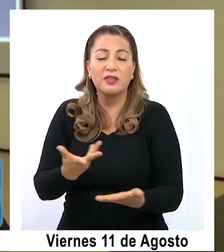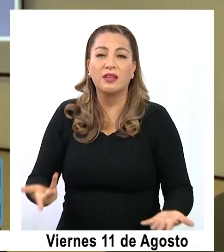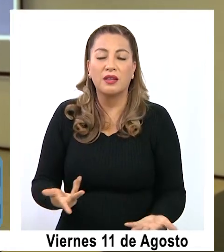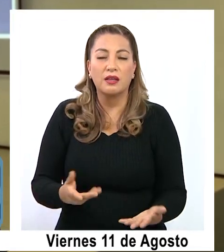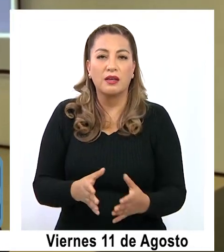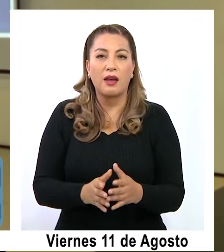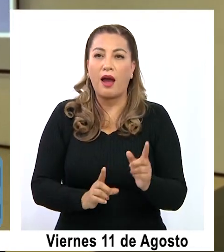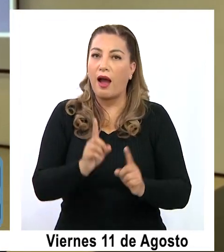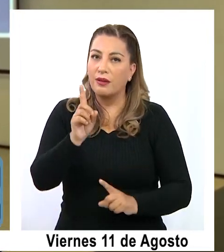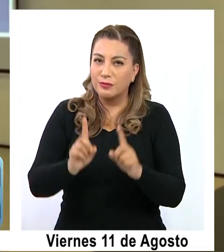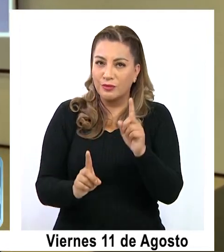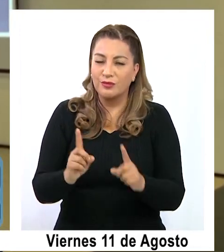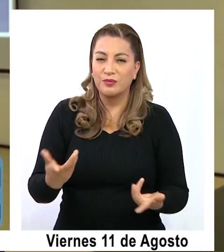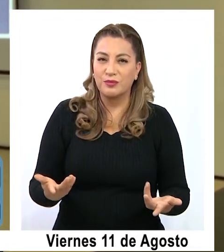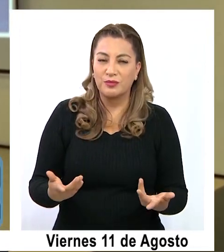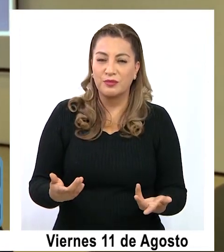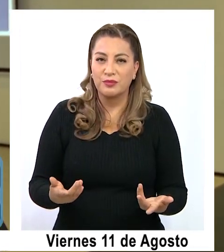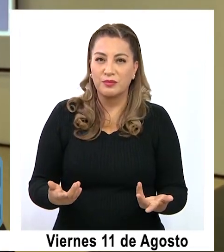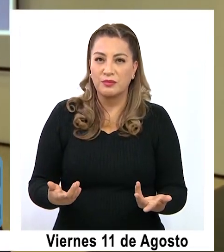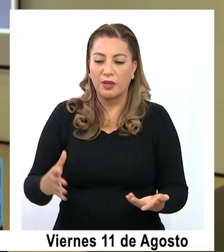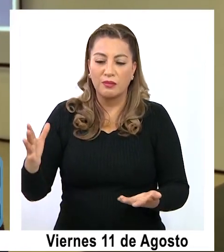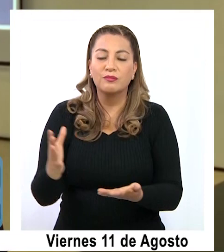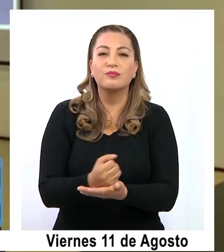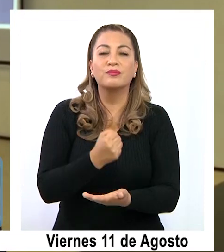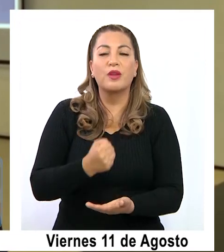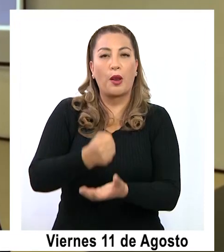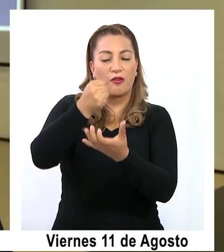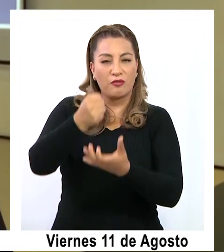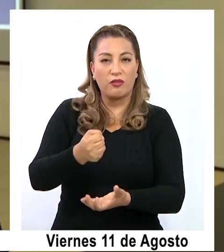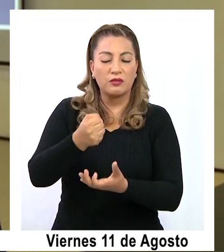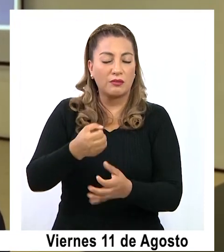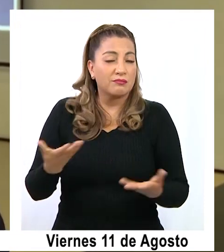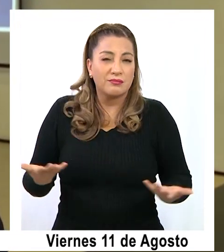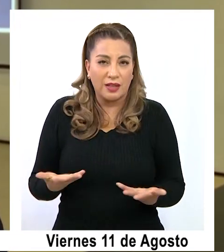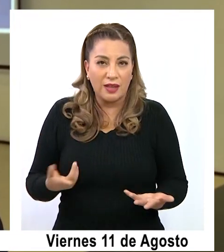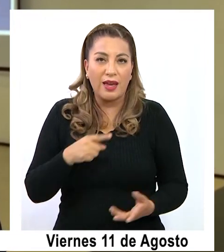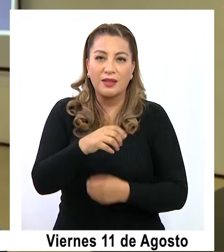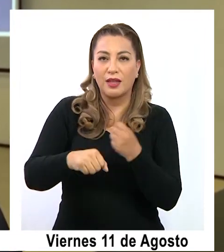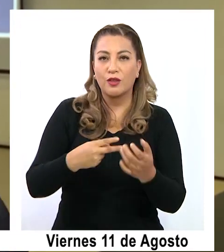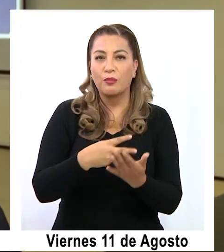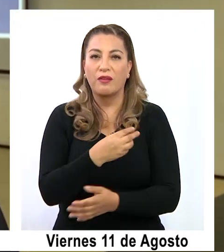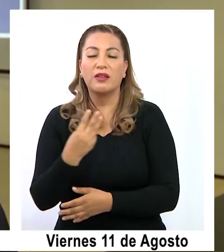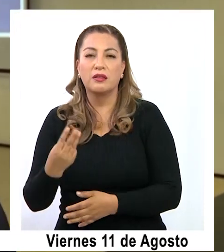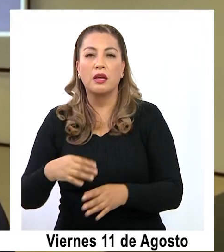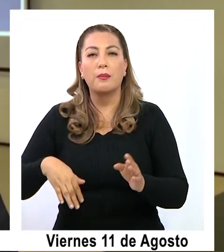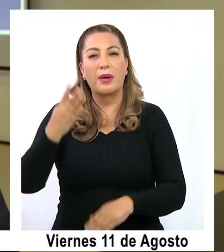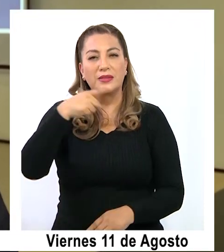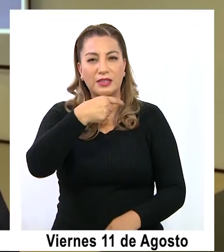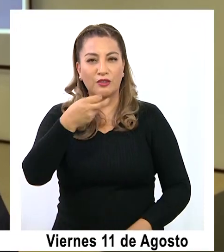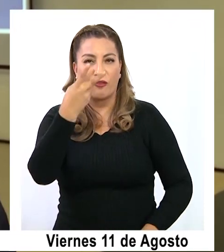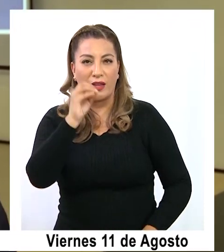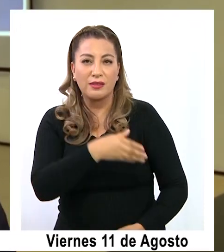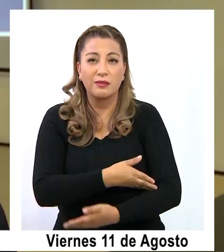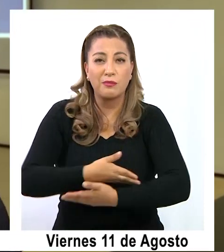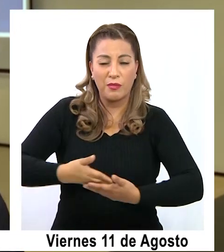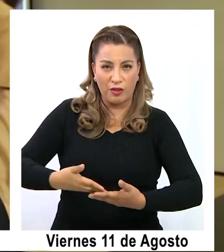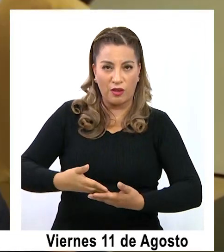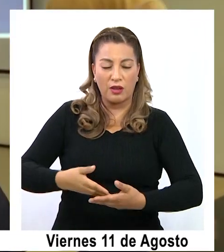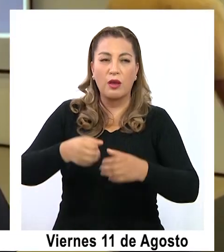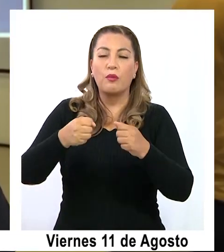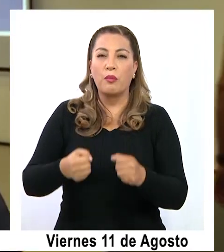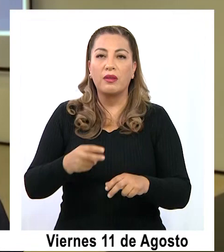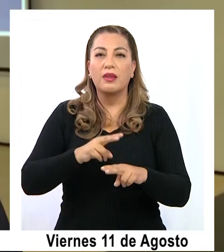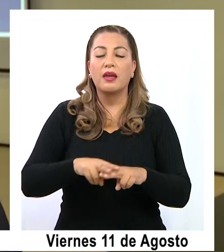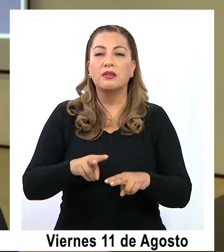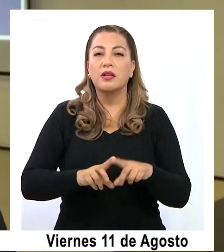gran parte de ellas se adjudican estos fondos, precisamente en este año 2023, que son más de 120 millones, para poder